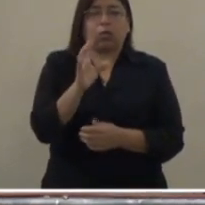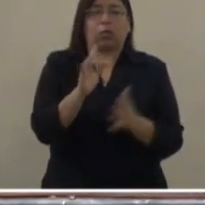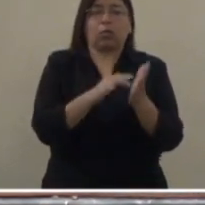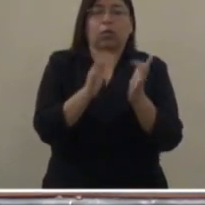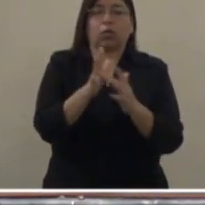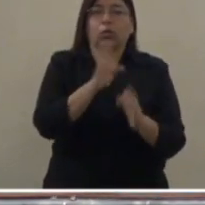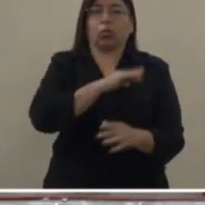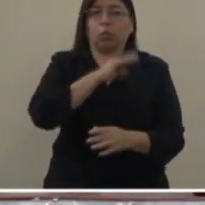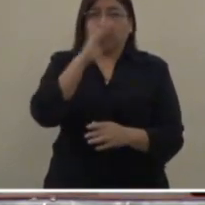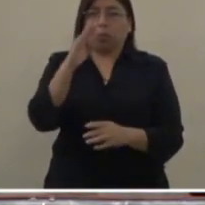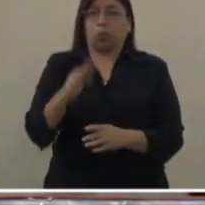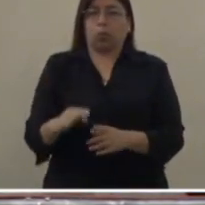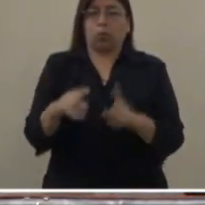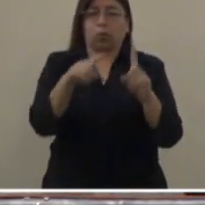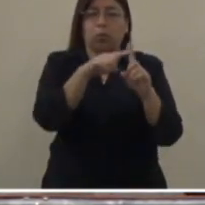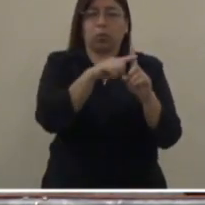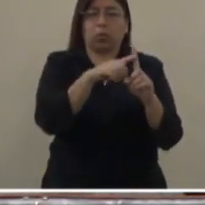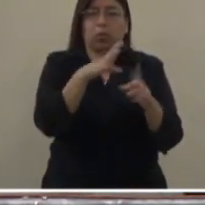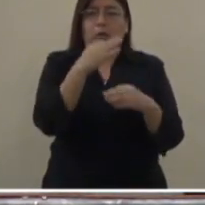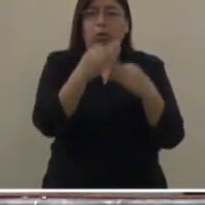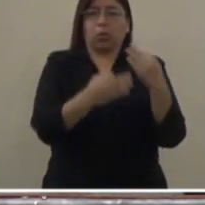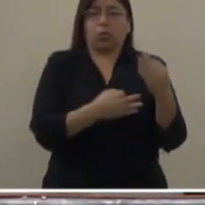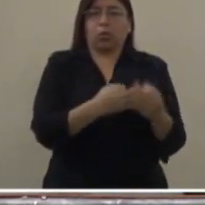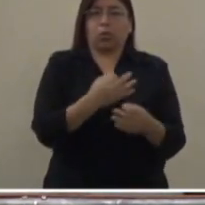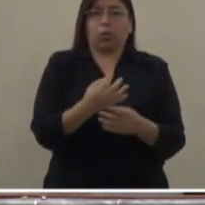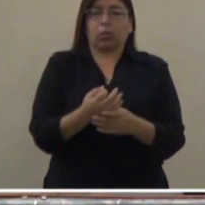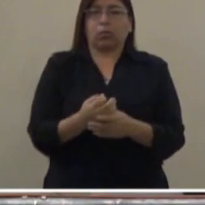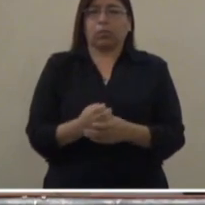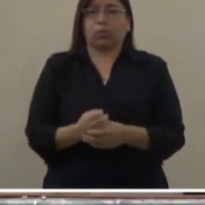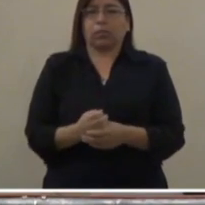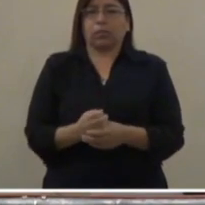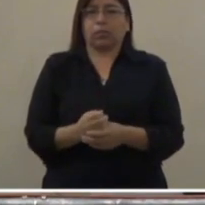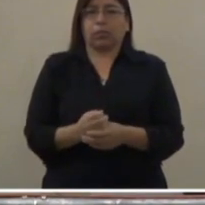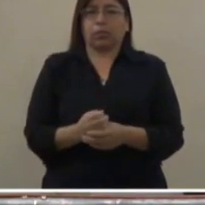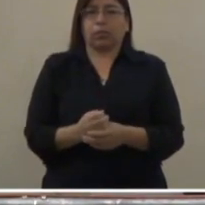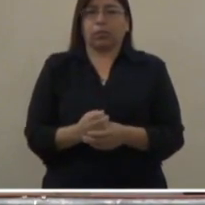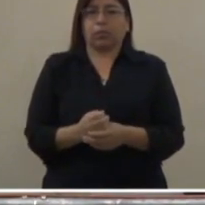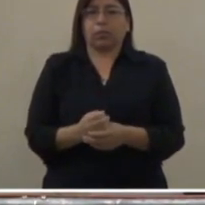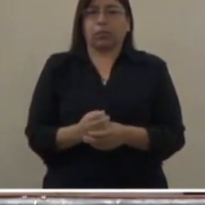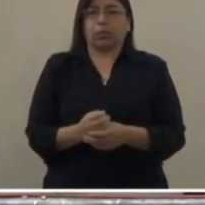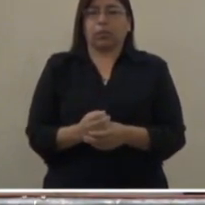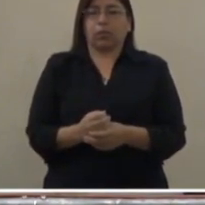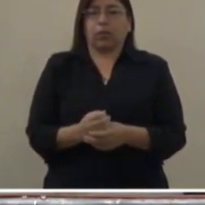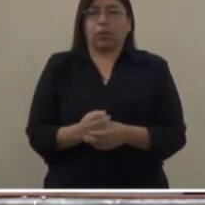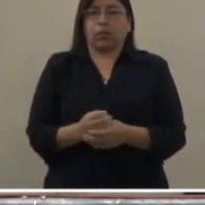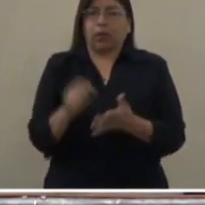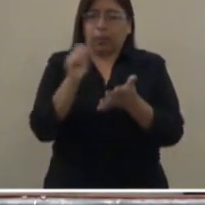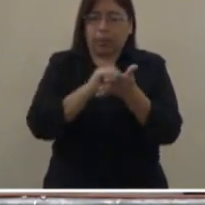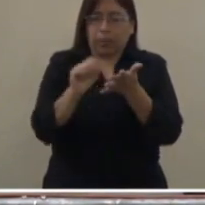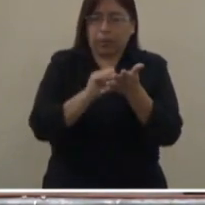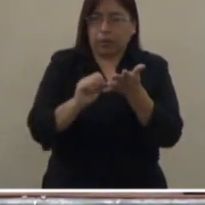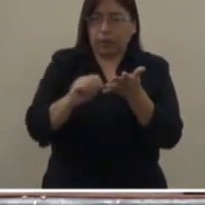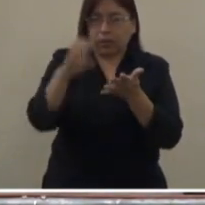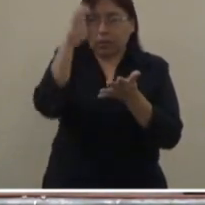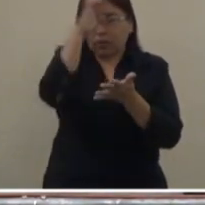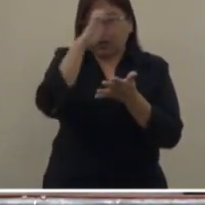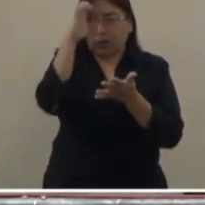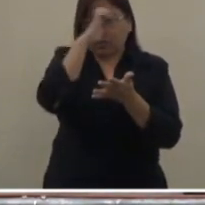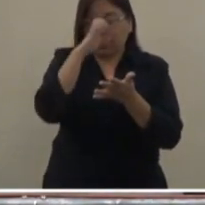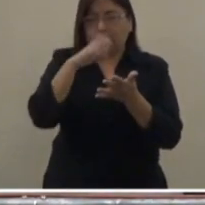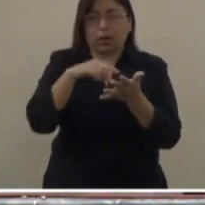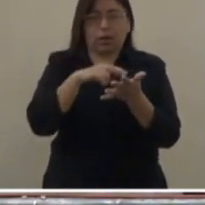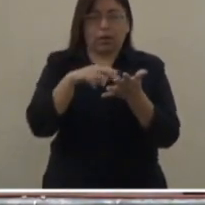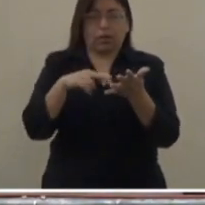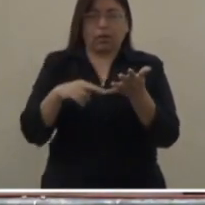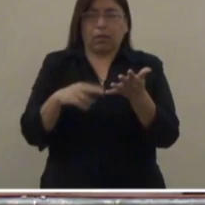muerte, todos huyen. Dice el evangelista que al final solo